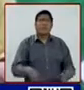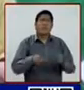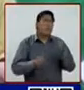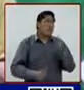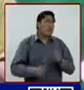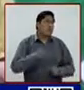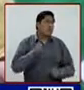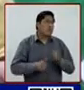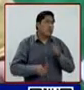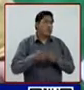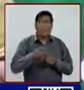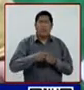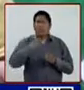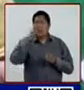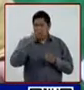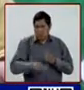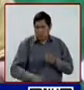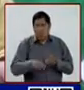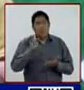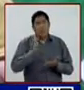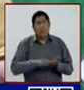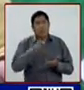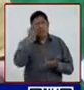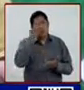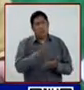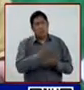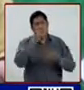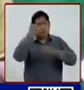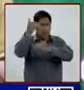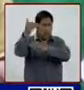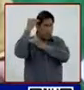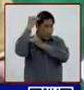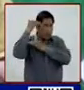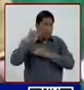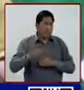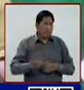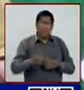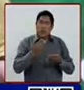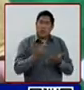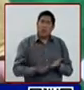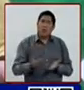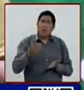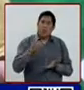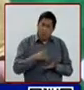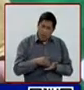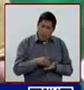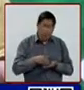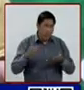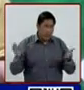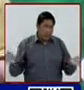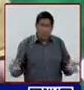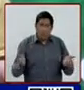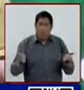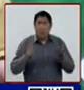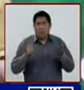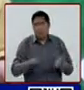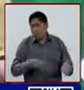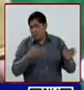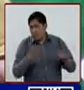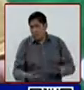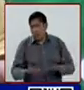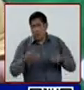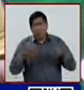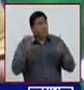son los resultados de este paro en Santa Cruz que, lo reitero, ha generado muerte, violencia,